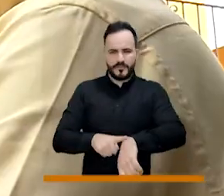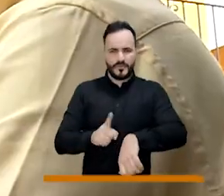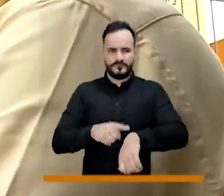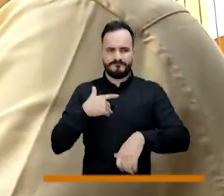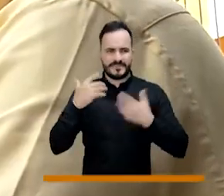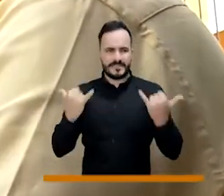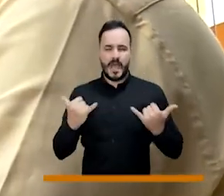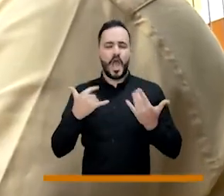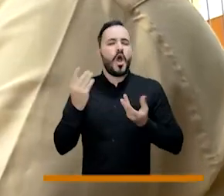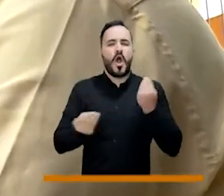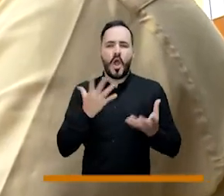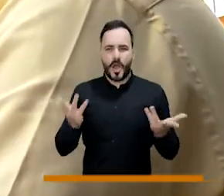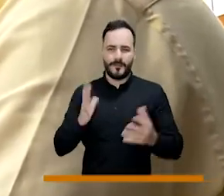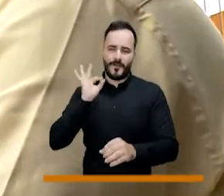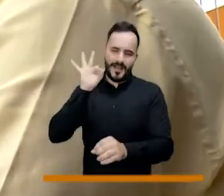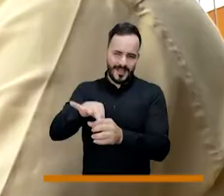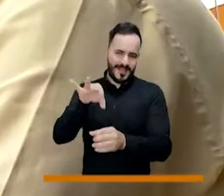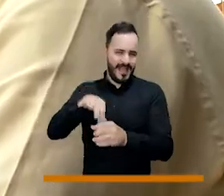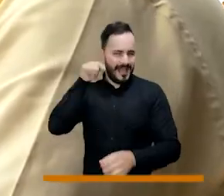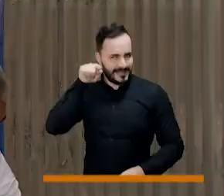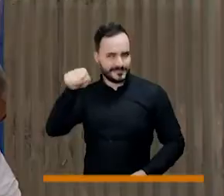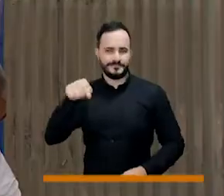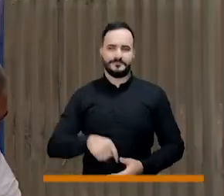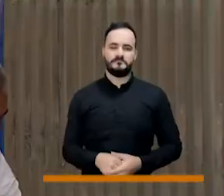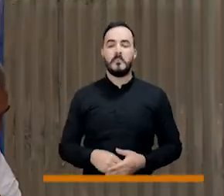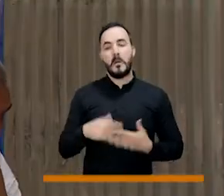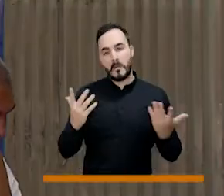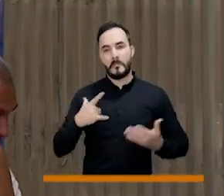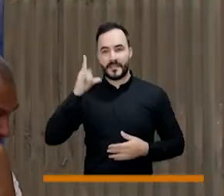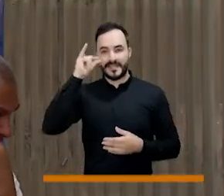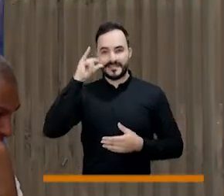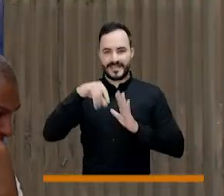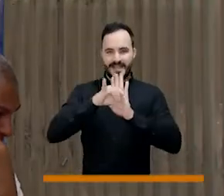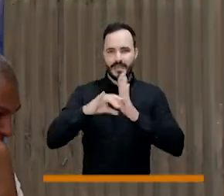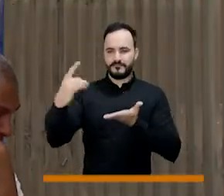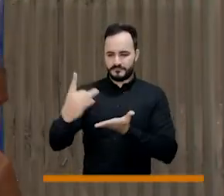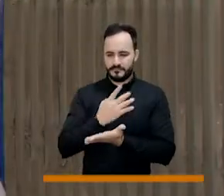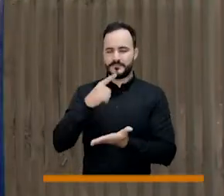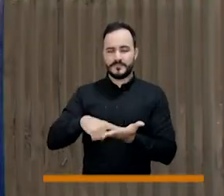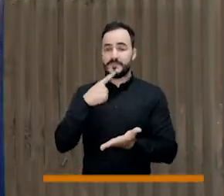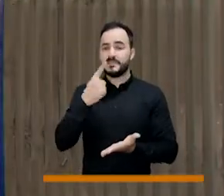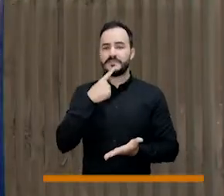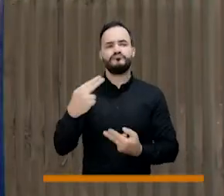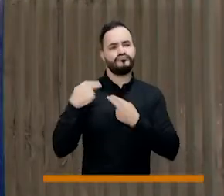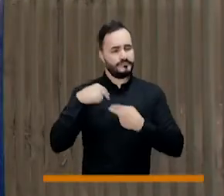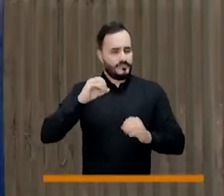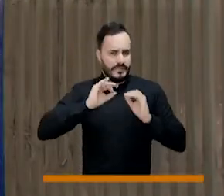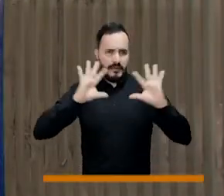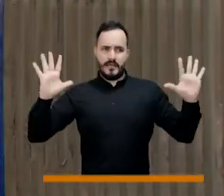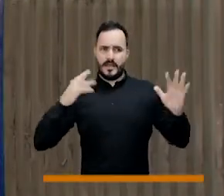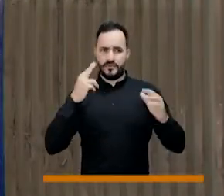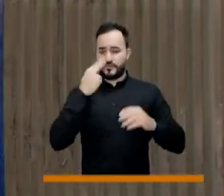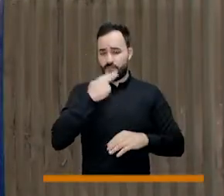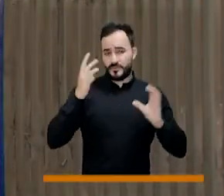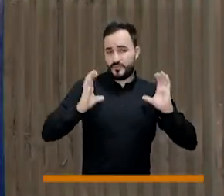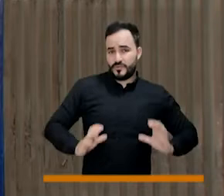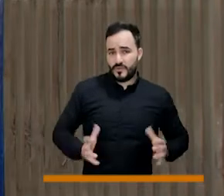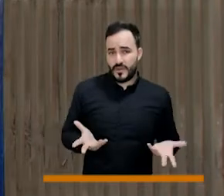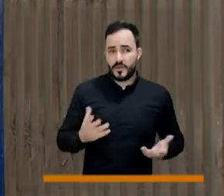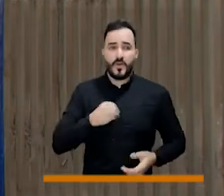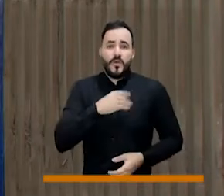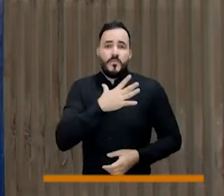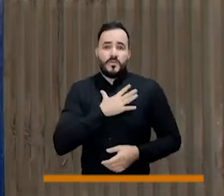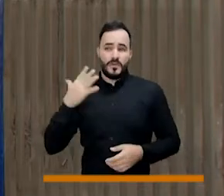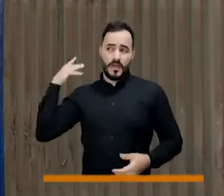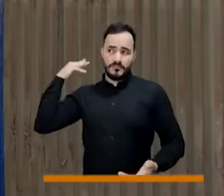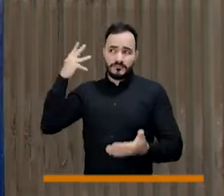hay que cambiar, es momento de hacerlo en las urnas. Y también nos dicen a través de nuestro Instagram: sí, por responsabilidad